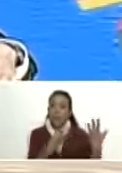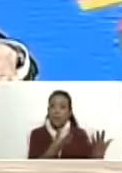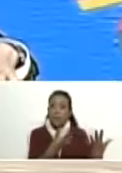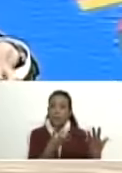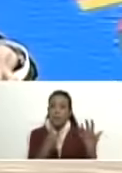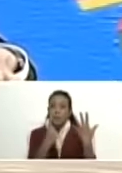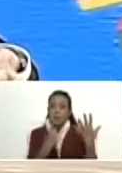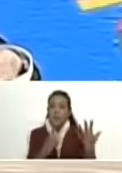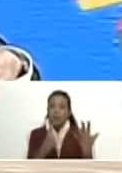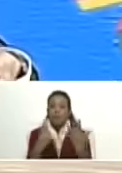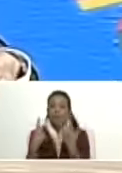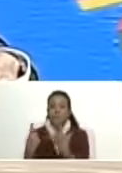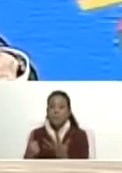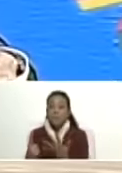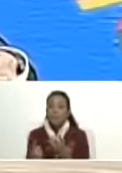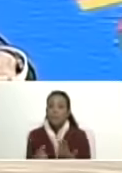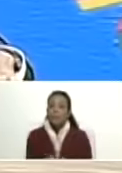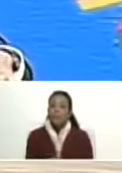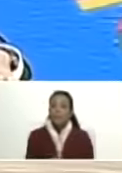1966.